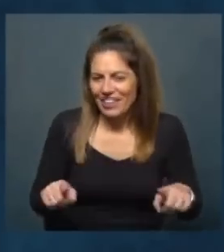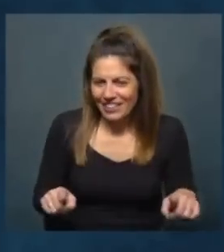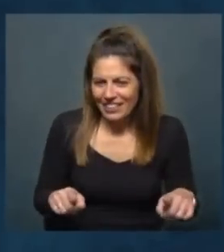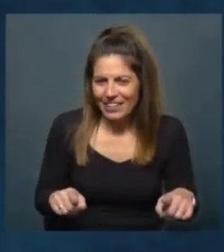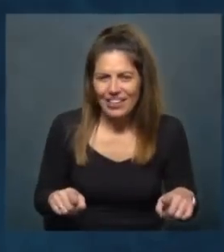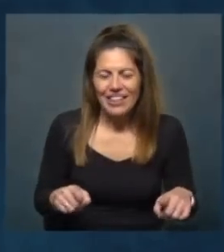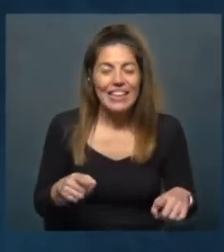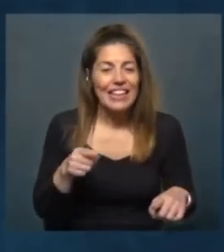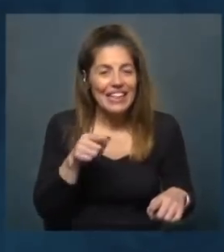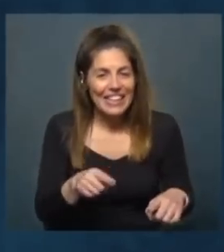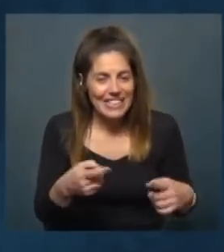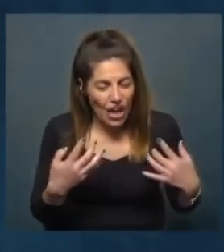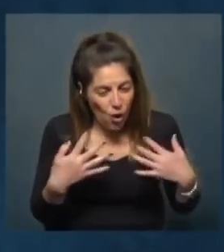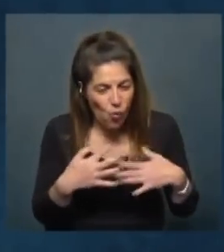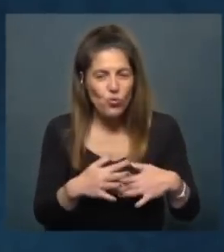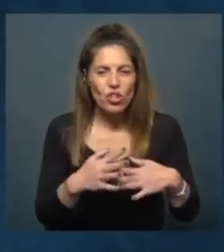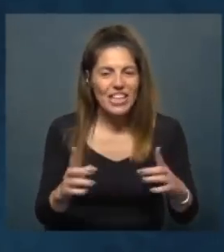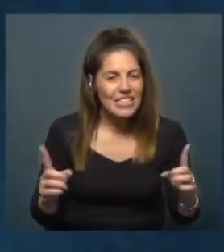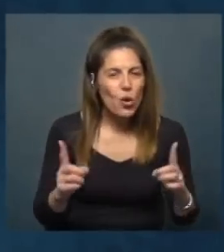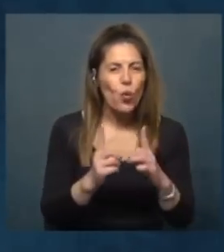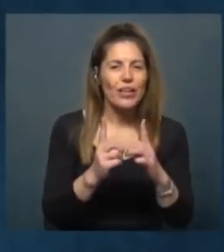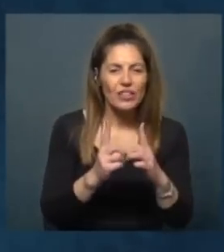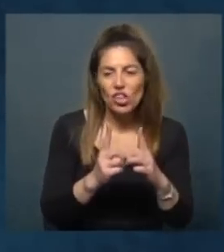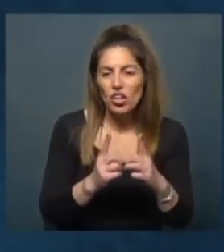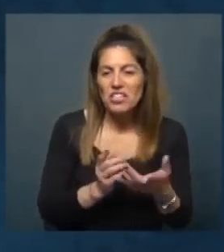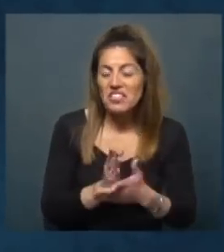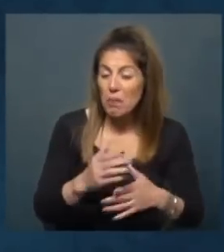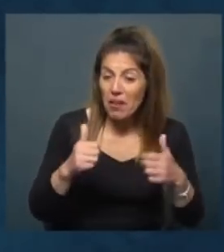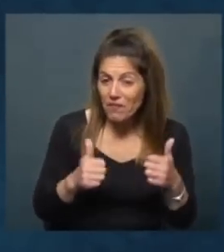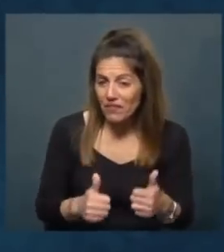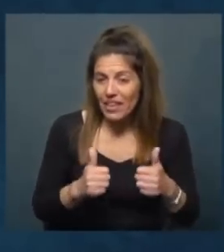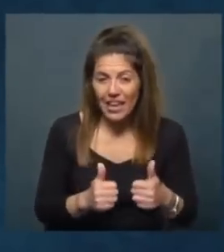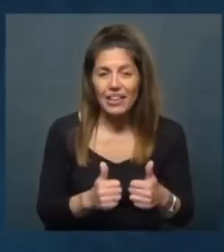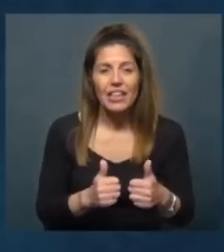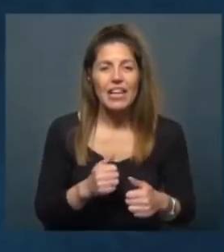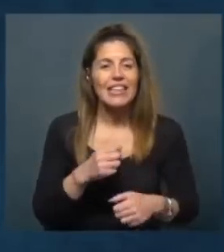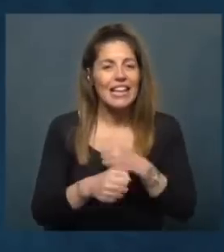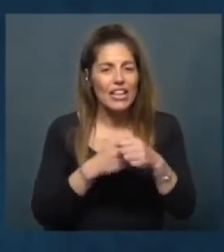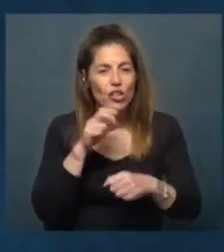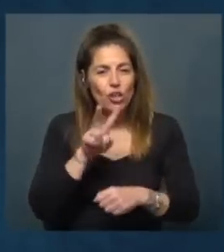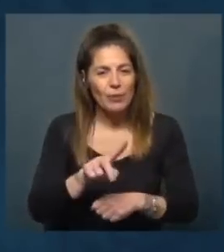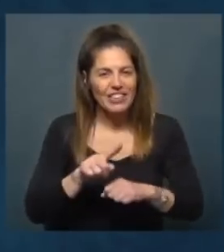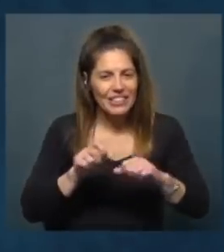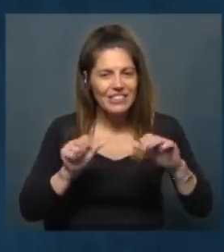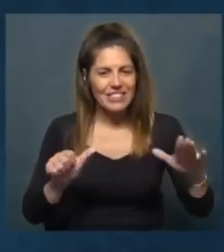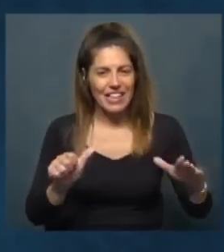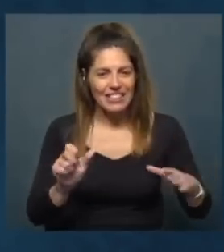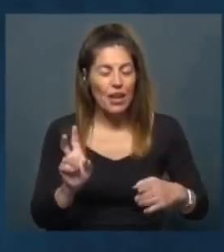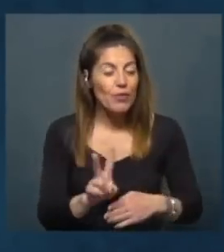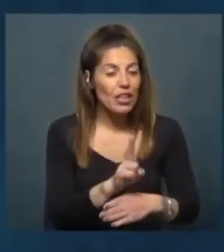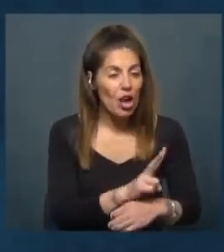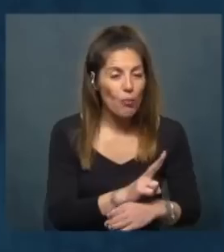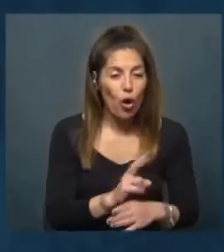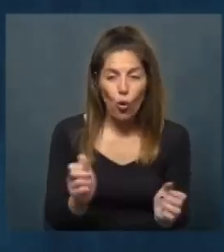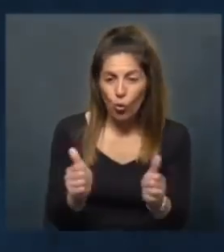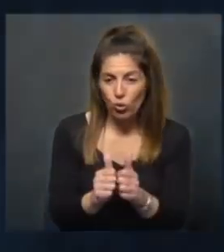en esa y en esa conjunción en ese encuentro nos ha ido siempre muy bien Es más durante 2016 me acuerdo que giramos juntas en un en un Dúo